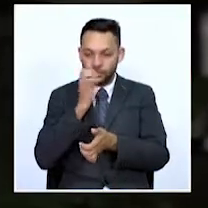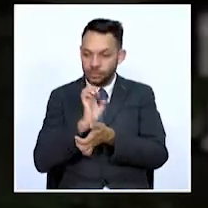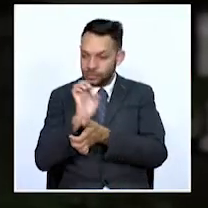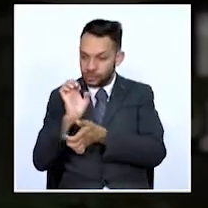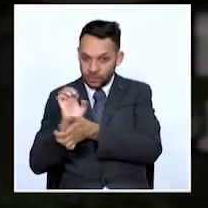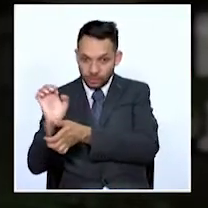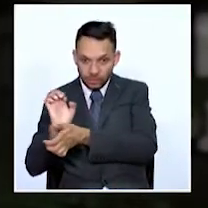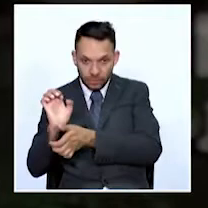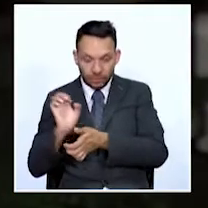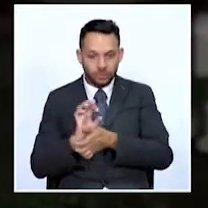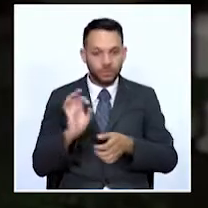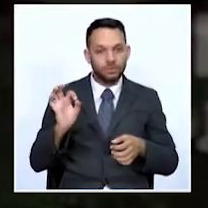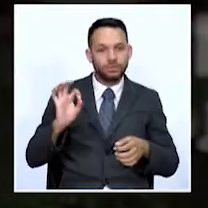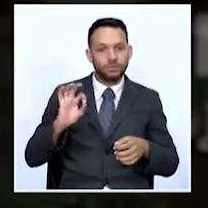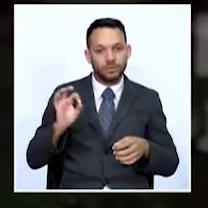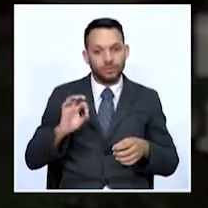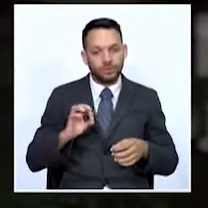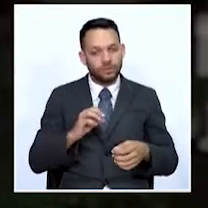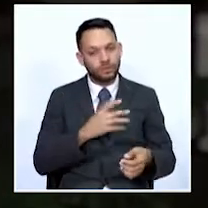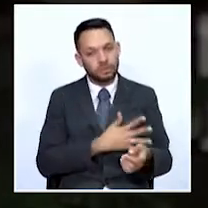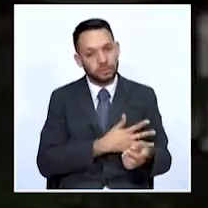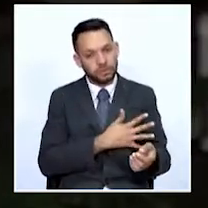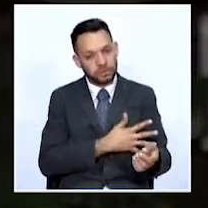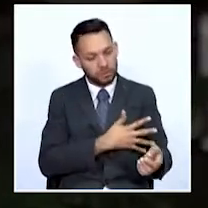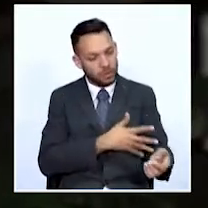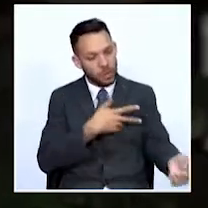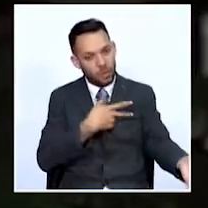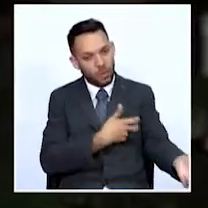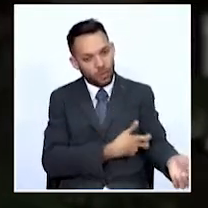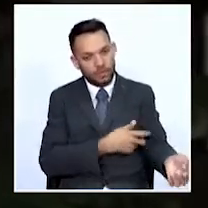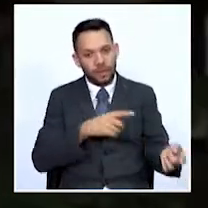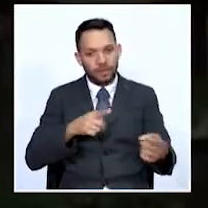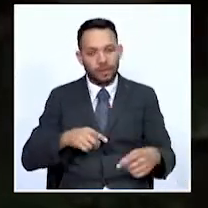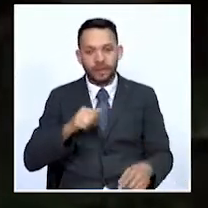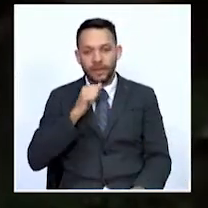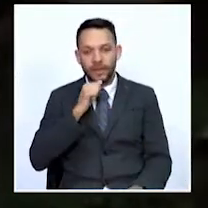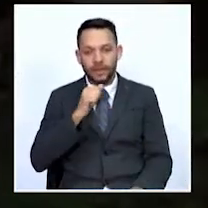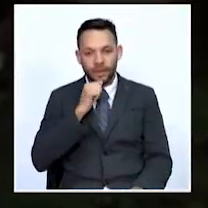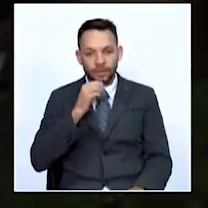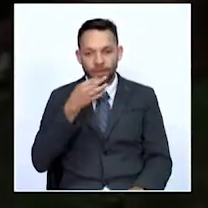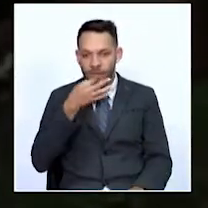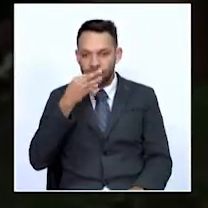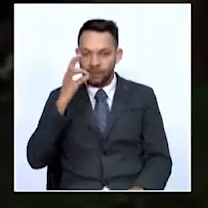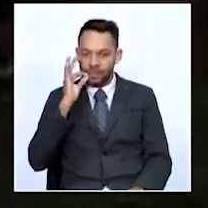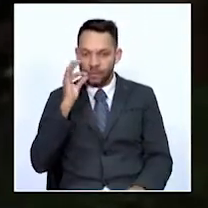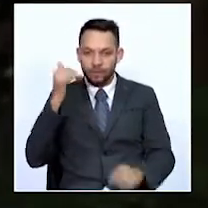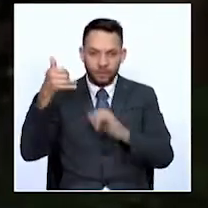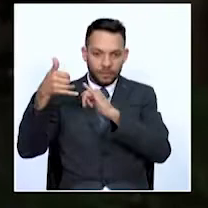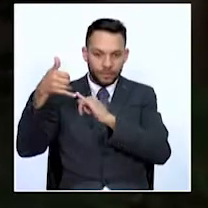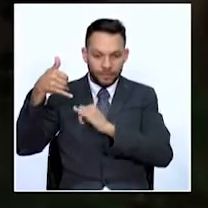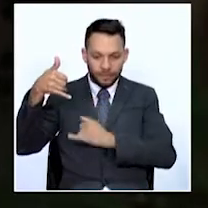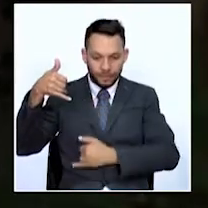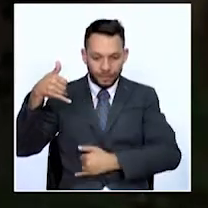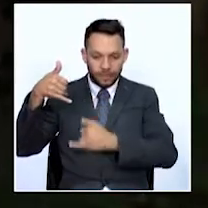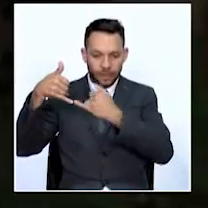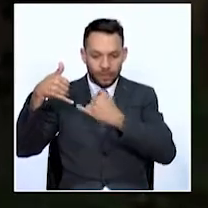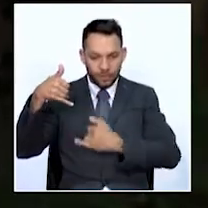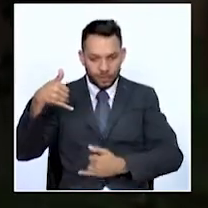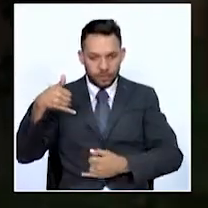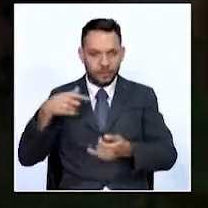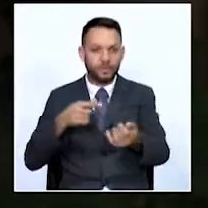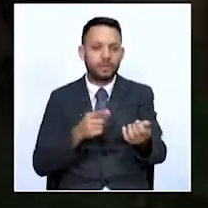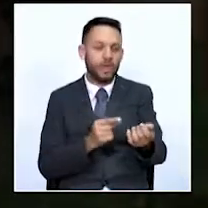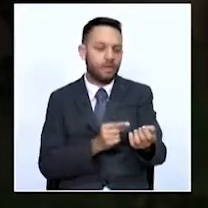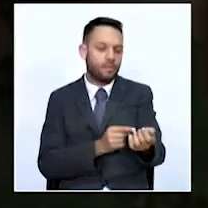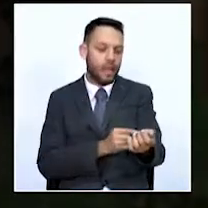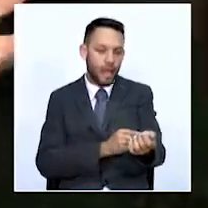tratamientos con sueros, puede utilizar los enemas, esta persona puede utilizar plasma rico en plaquetas